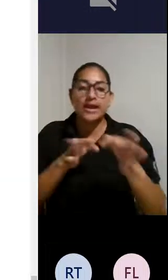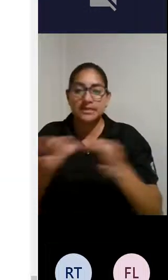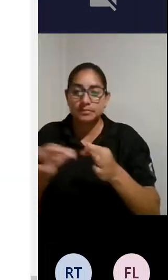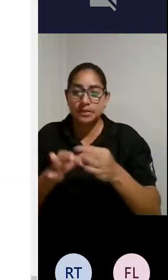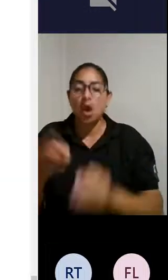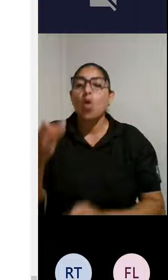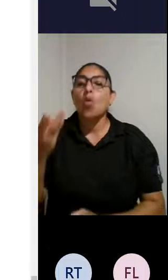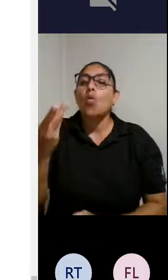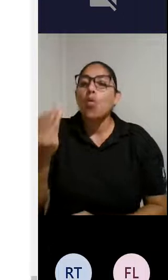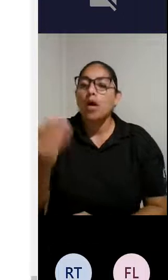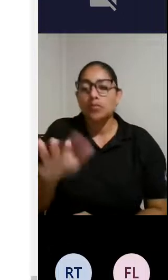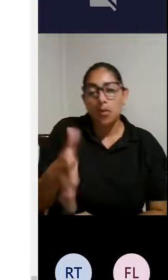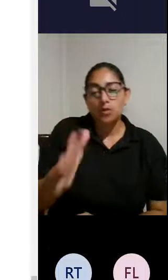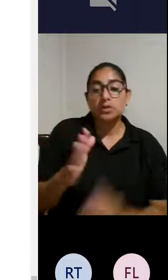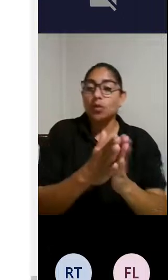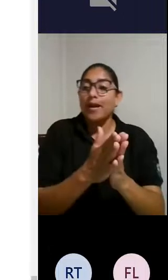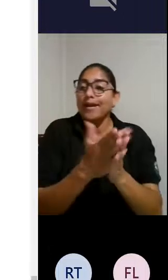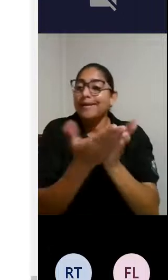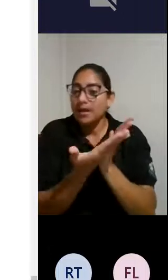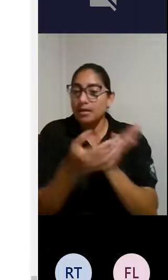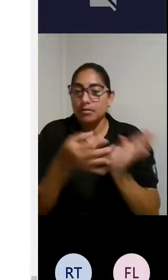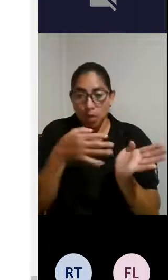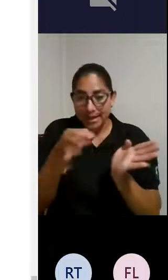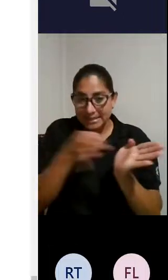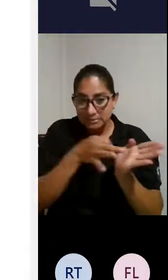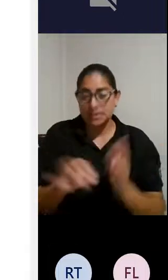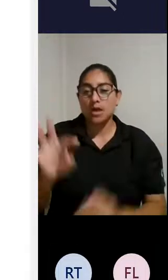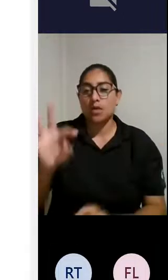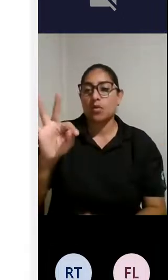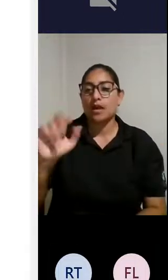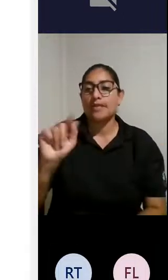cambio promedio, esta tasa de cambio promedio.